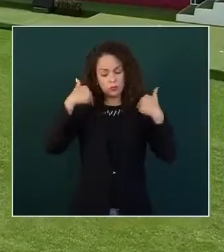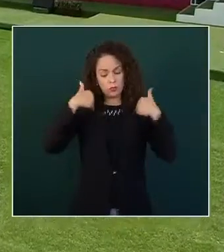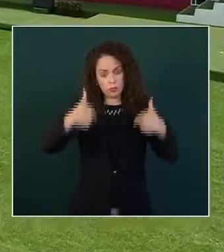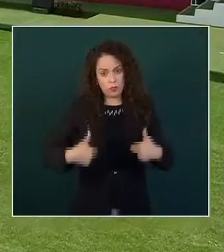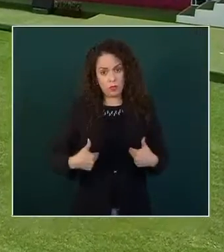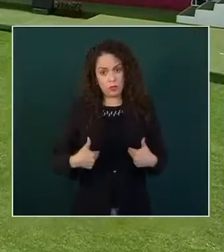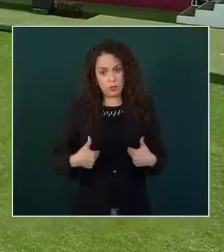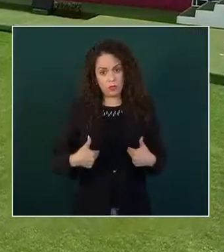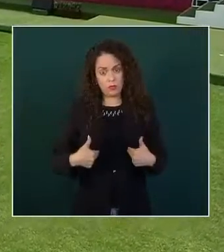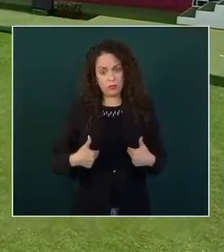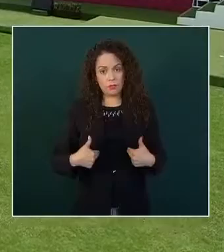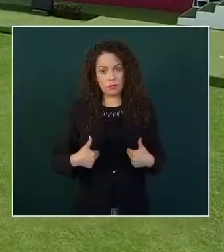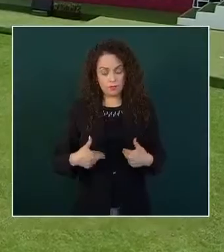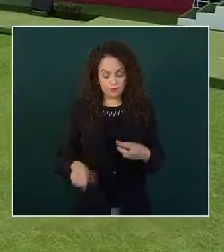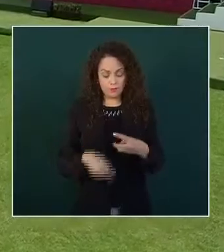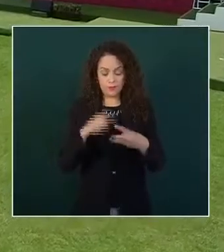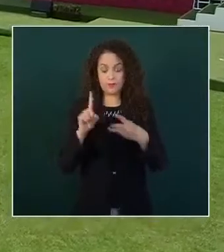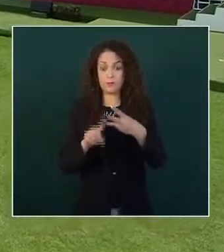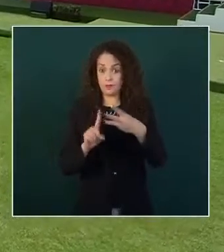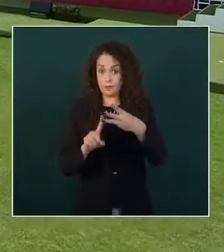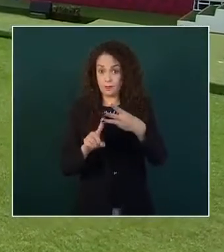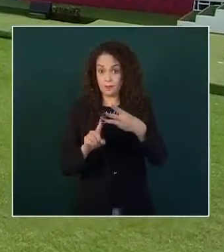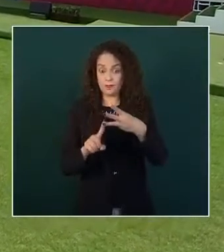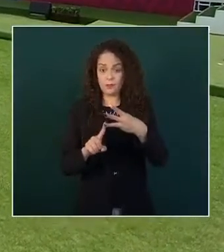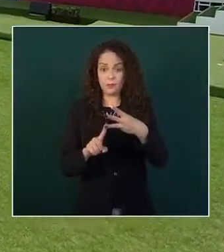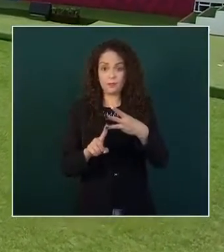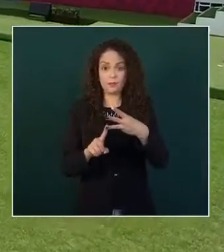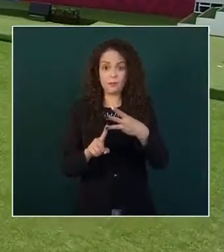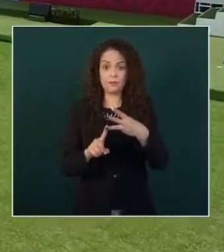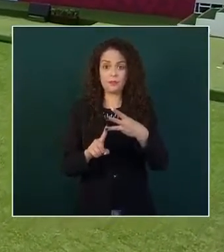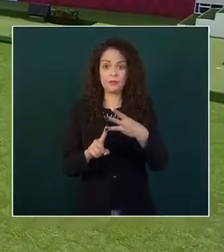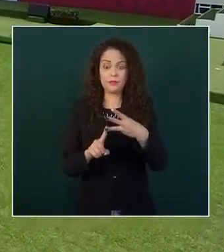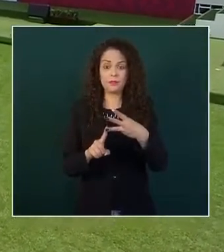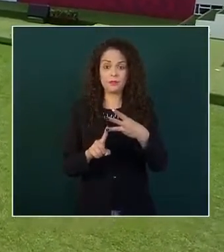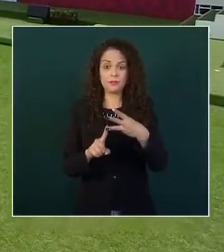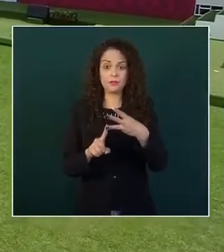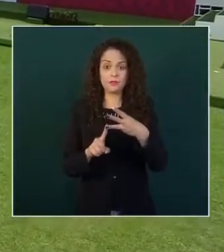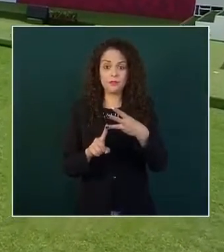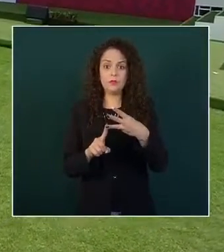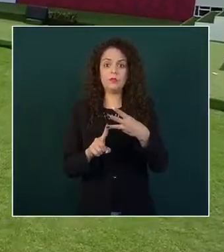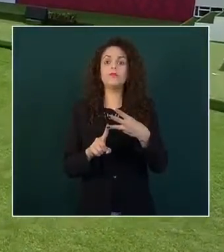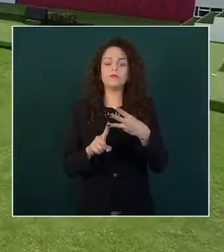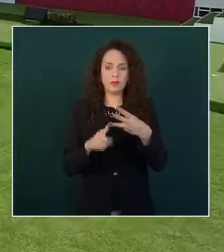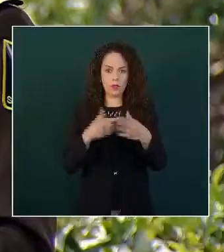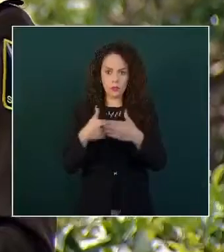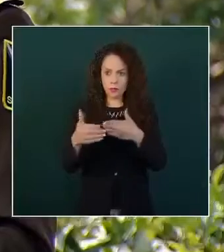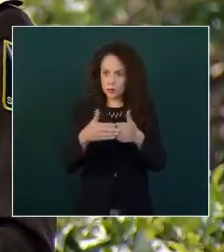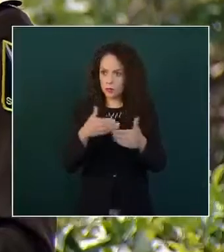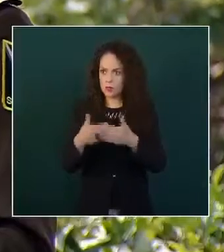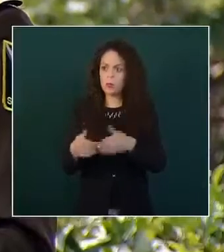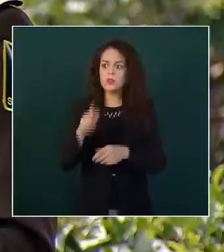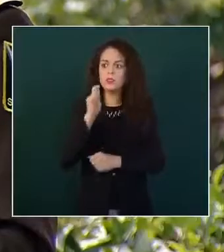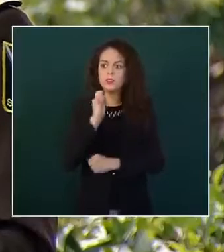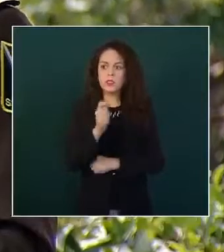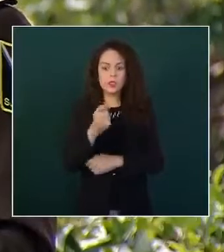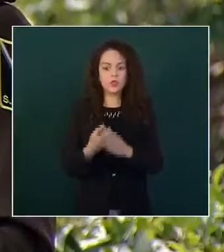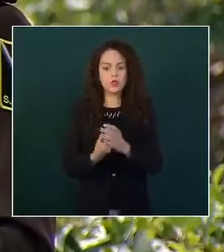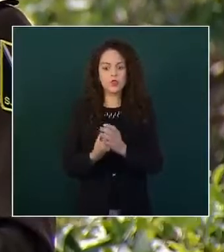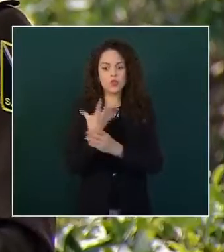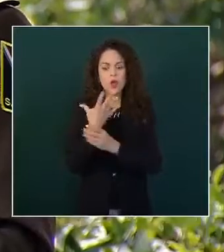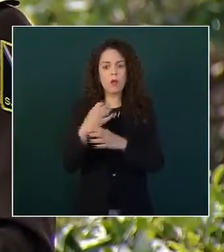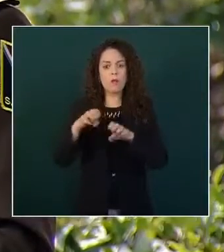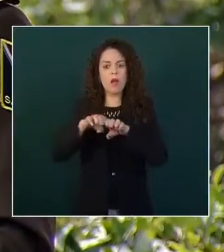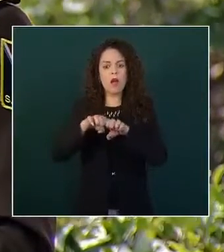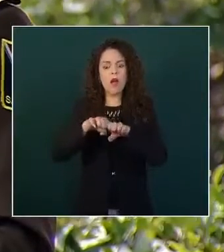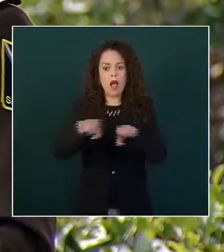humanos. Tercero, la estandarización, modernización y proyección de un nuevo